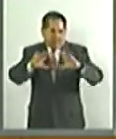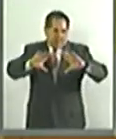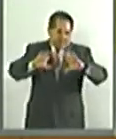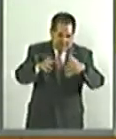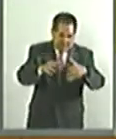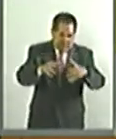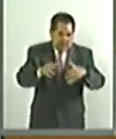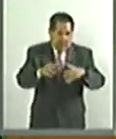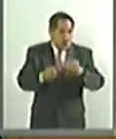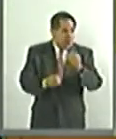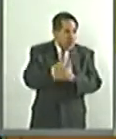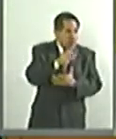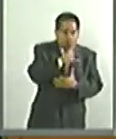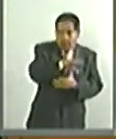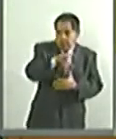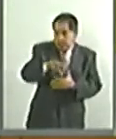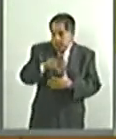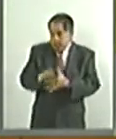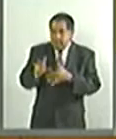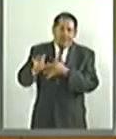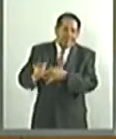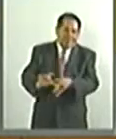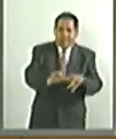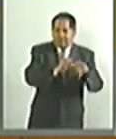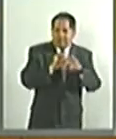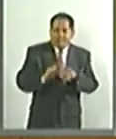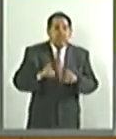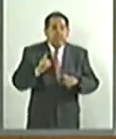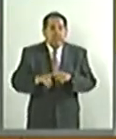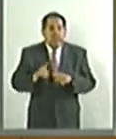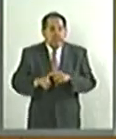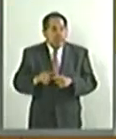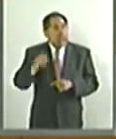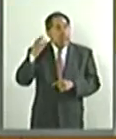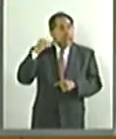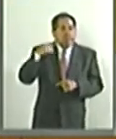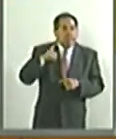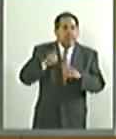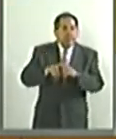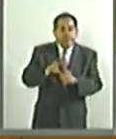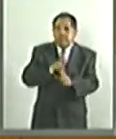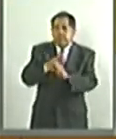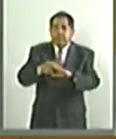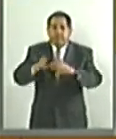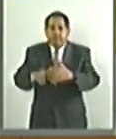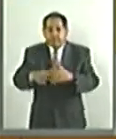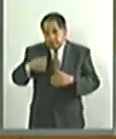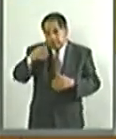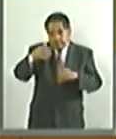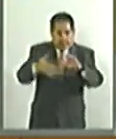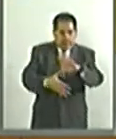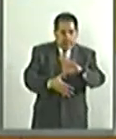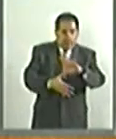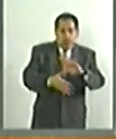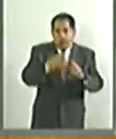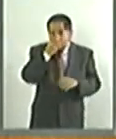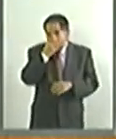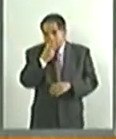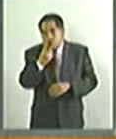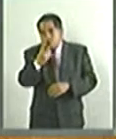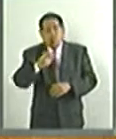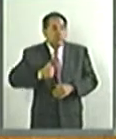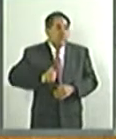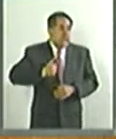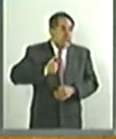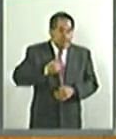creciendo significativamente su número. Entre ellos, para entonces, en el continente americano solo había 2 en